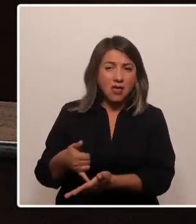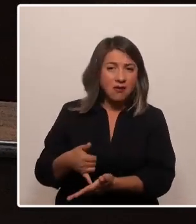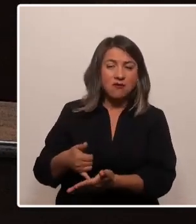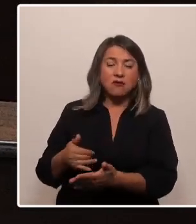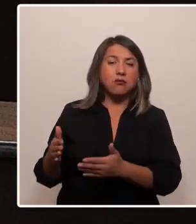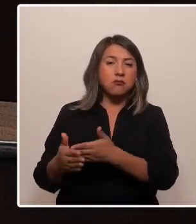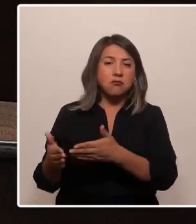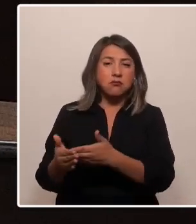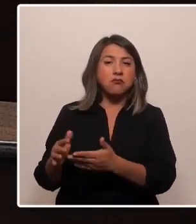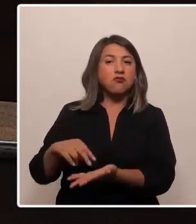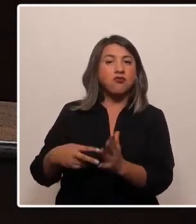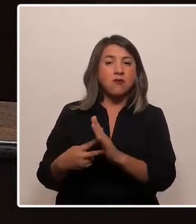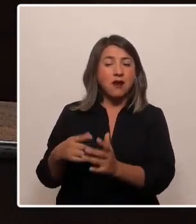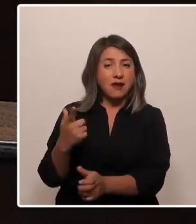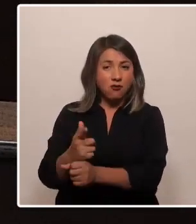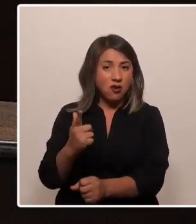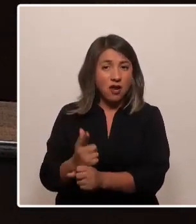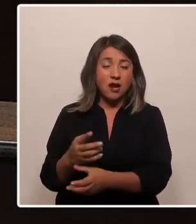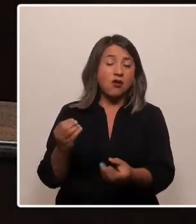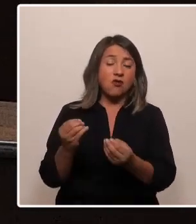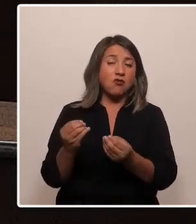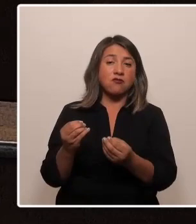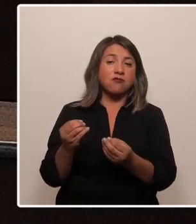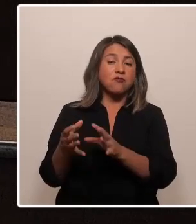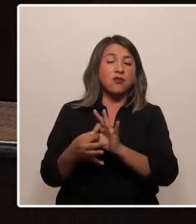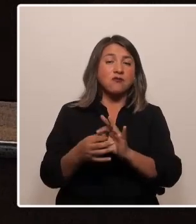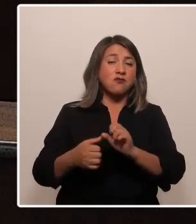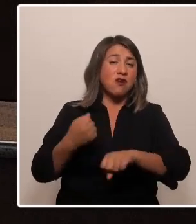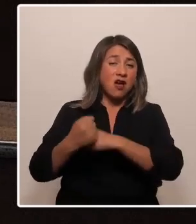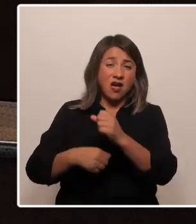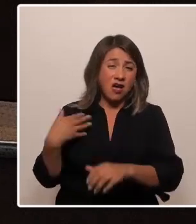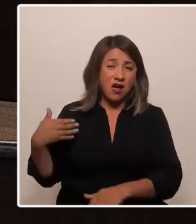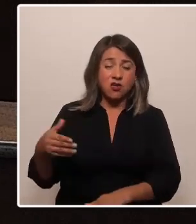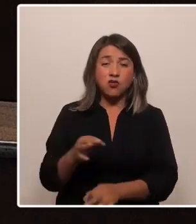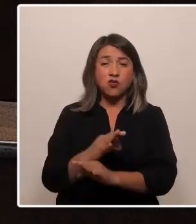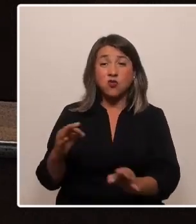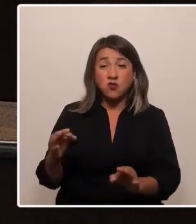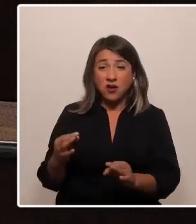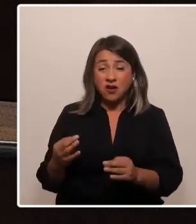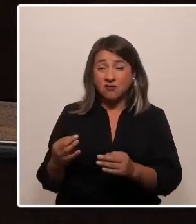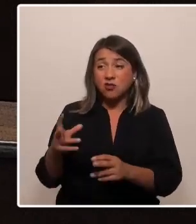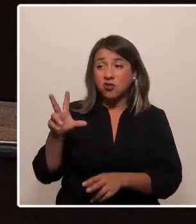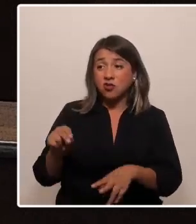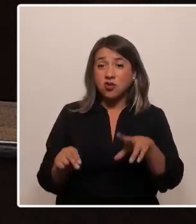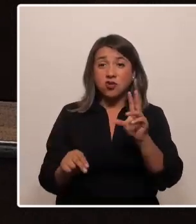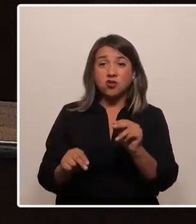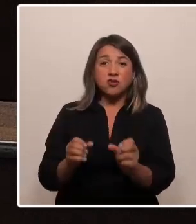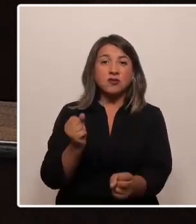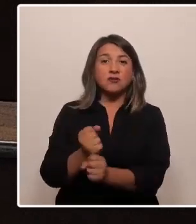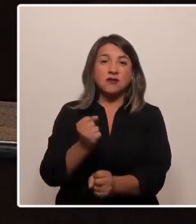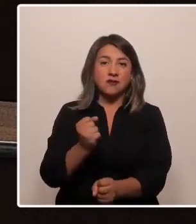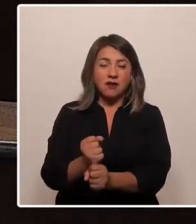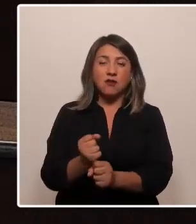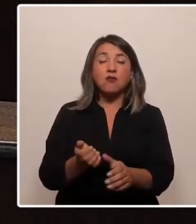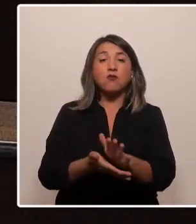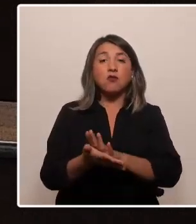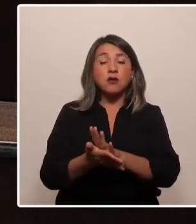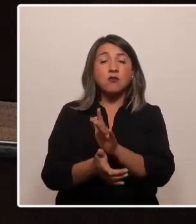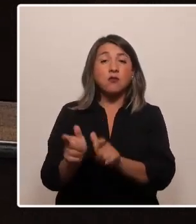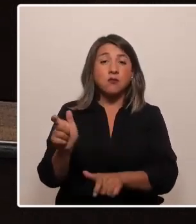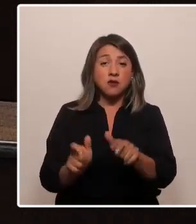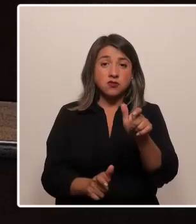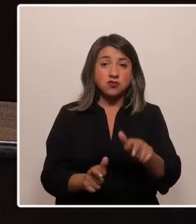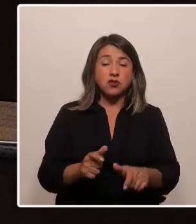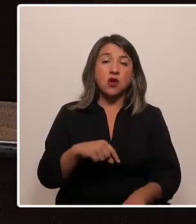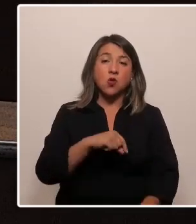laborales o que por razones históricas han visto invisibilizado y negado su trabajo, como ocurre en el caso de las personas que